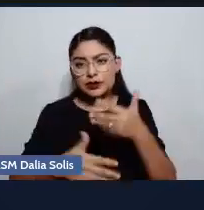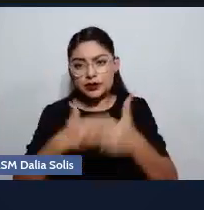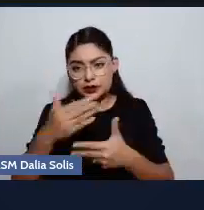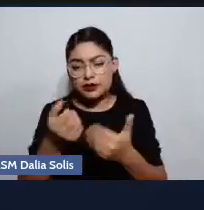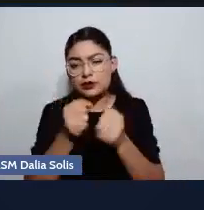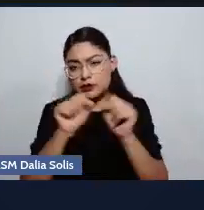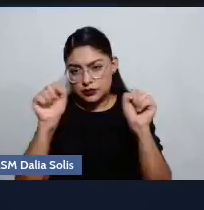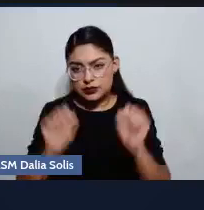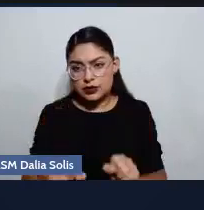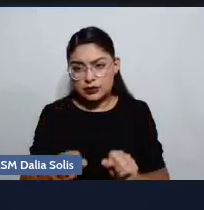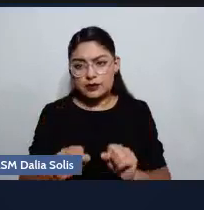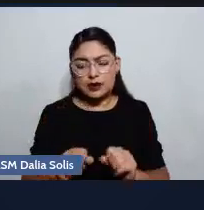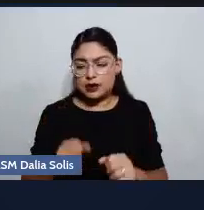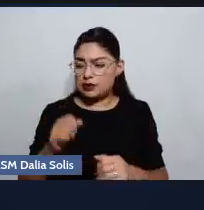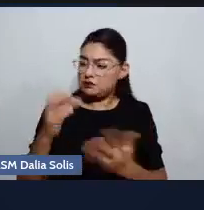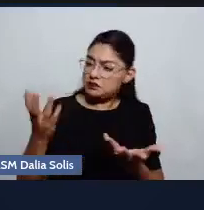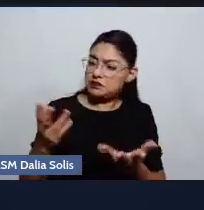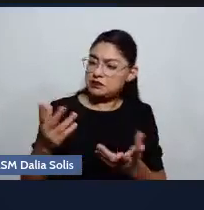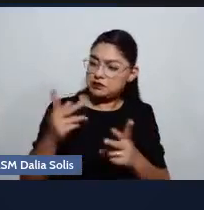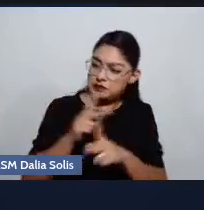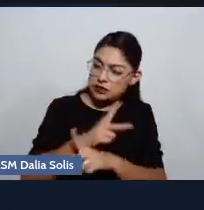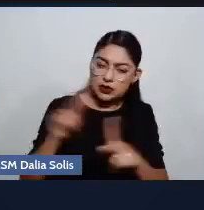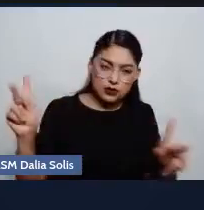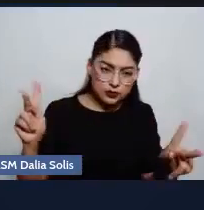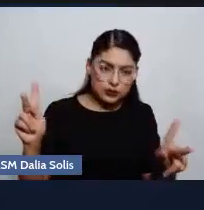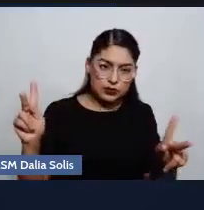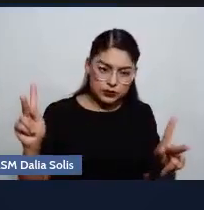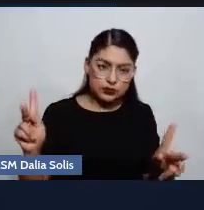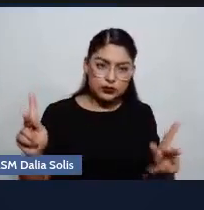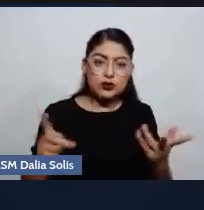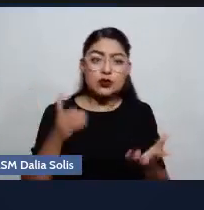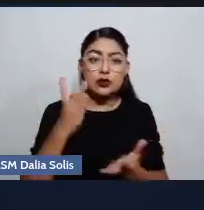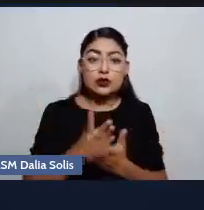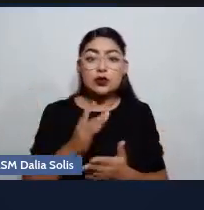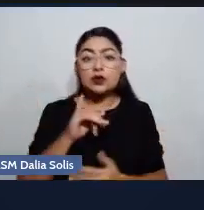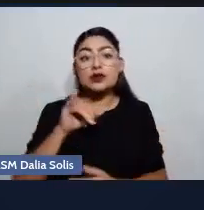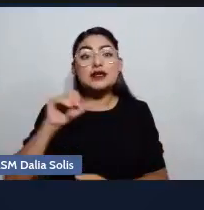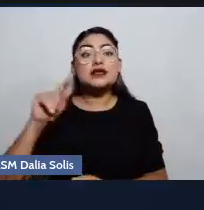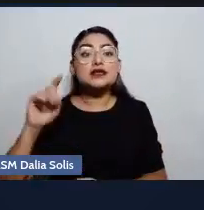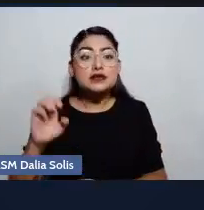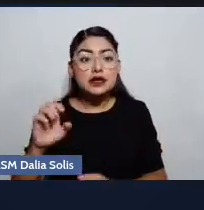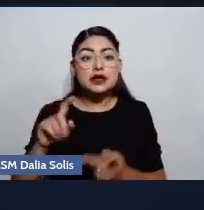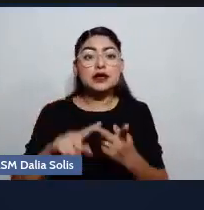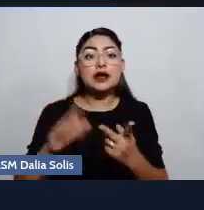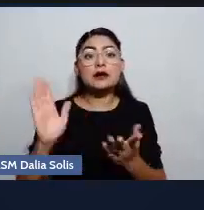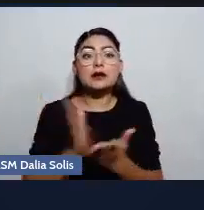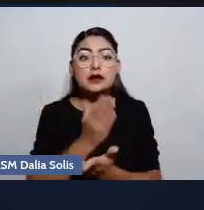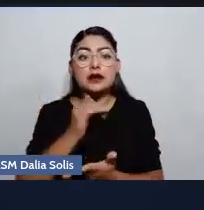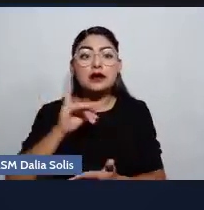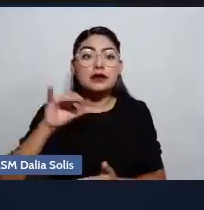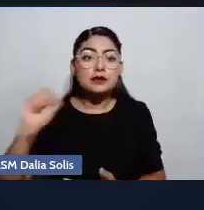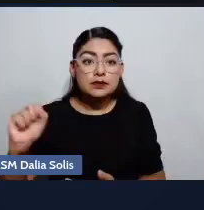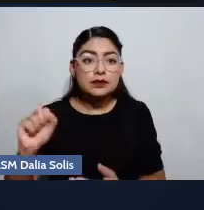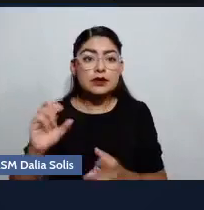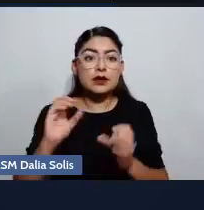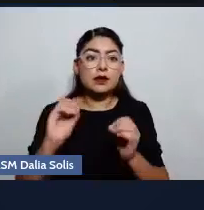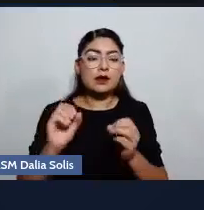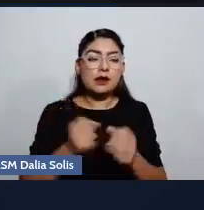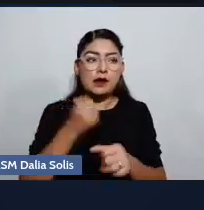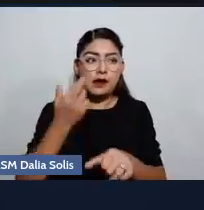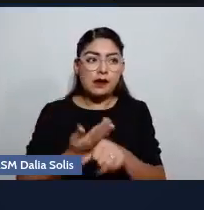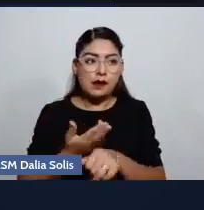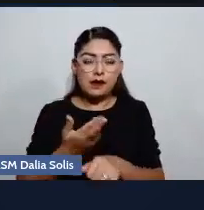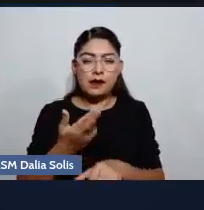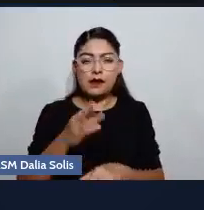exista solamente un ISSSTE, un IMSS, una Secretaría de Salud o Servicios de Salud del Estado, sino que